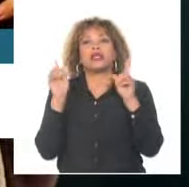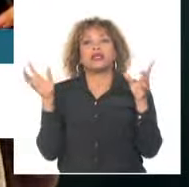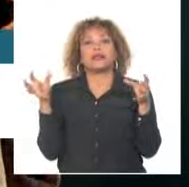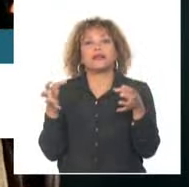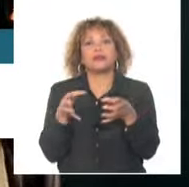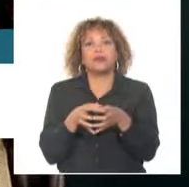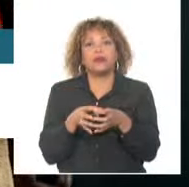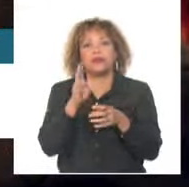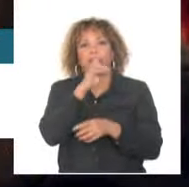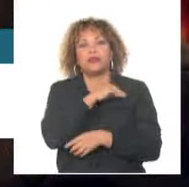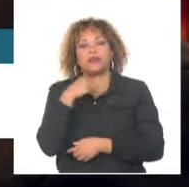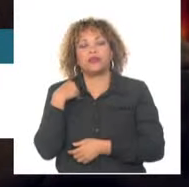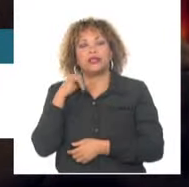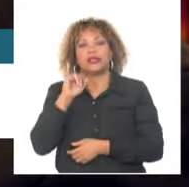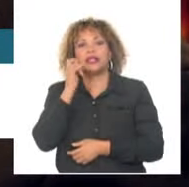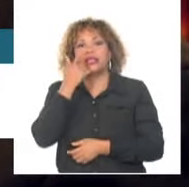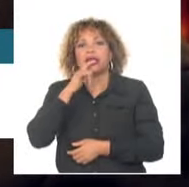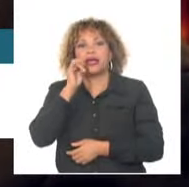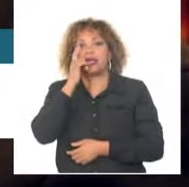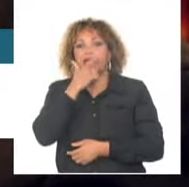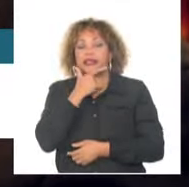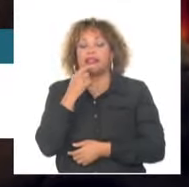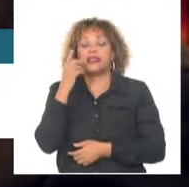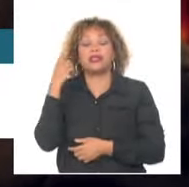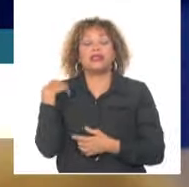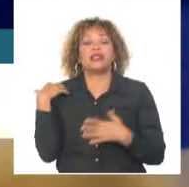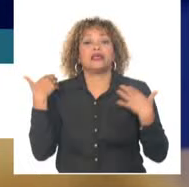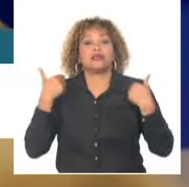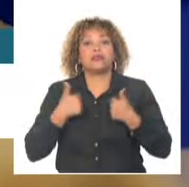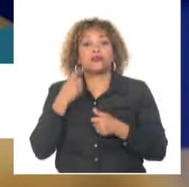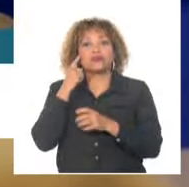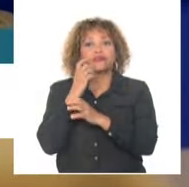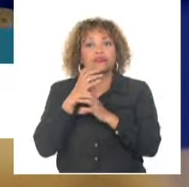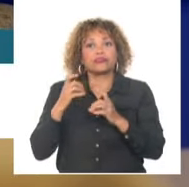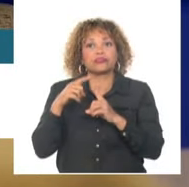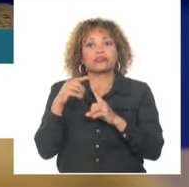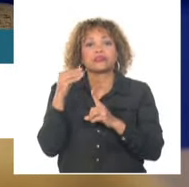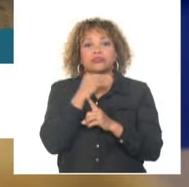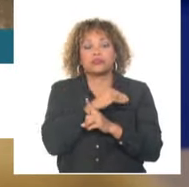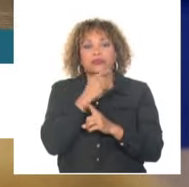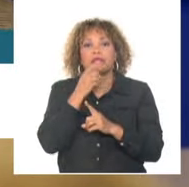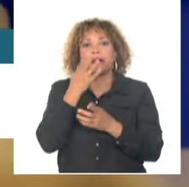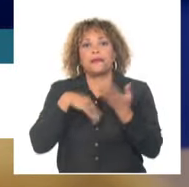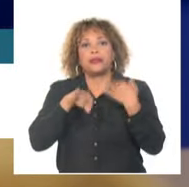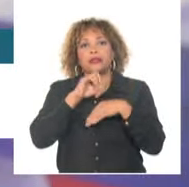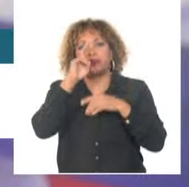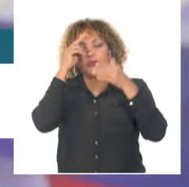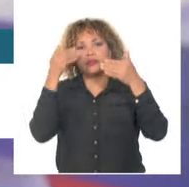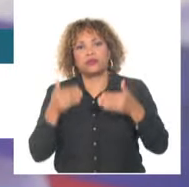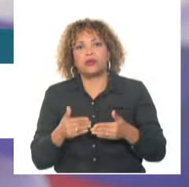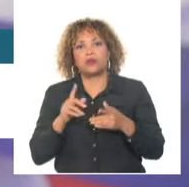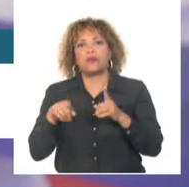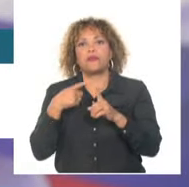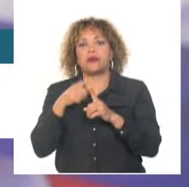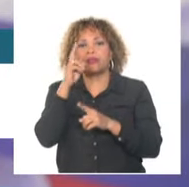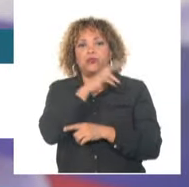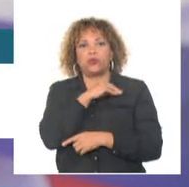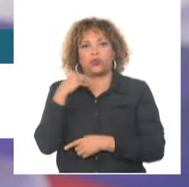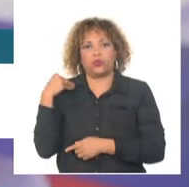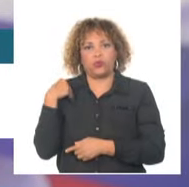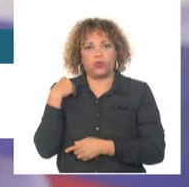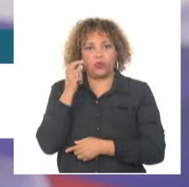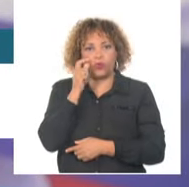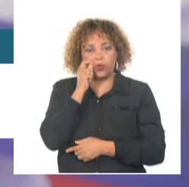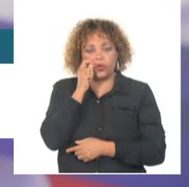doctora Iliana Morales, directora de Ciencia e Innovación Tecnológica del Ministerio de Salud Pública, y los también doctores Vicente Vérez, director